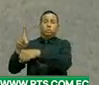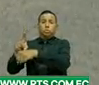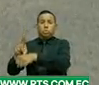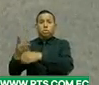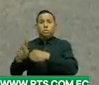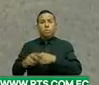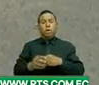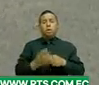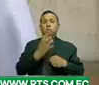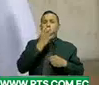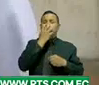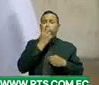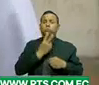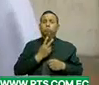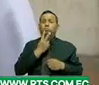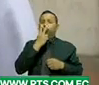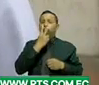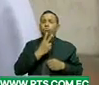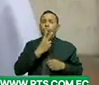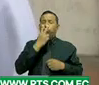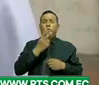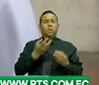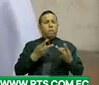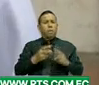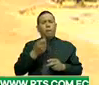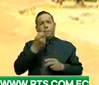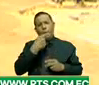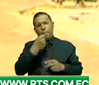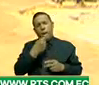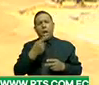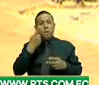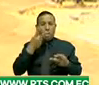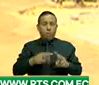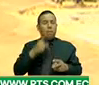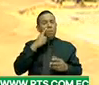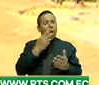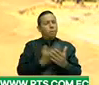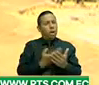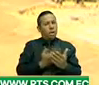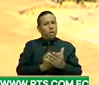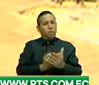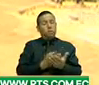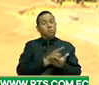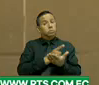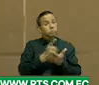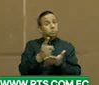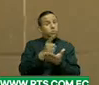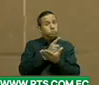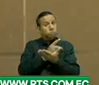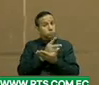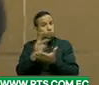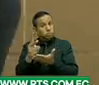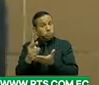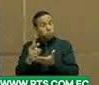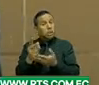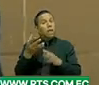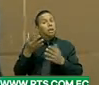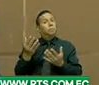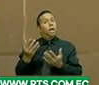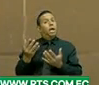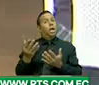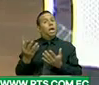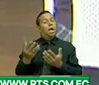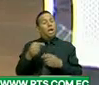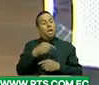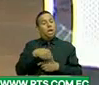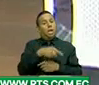través de concentradores, y la medicina, y las pruebas. En 2 semanas, el COE cantonal estima recibir los nuevos datos de la mesa técnica